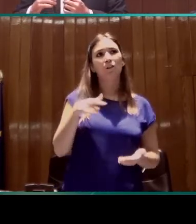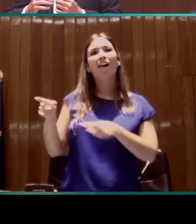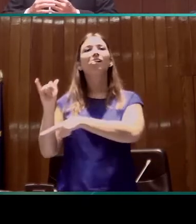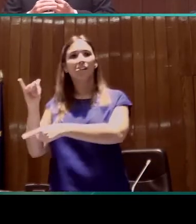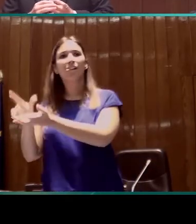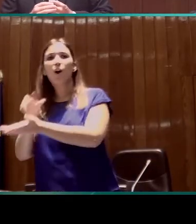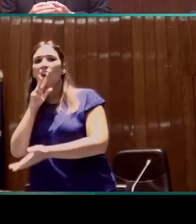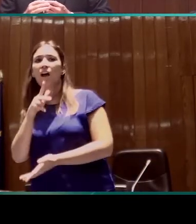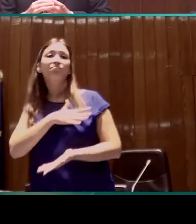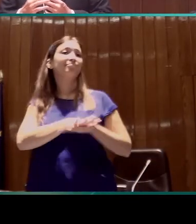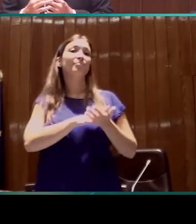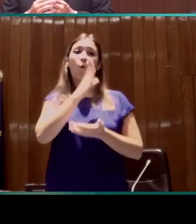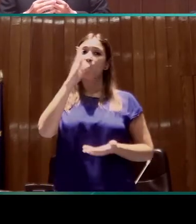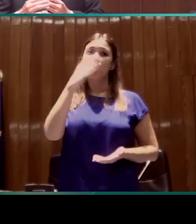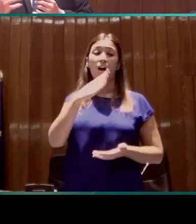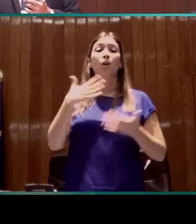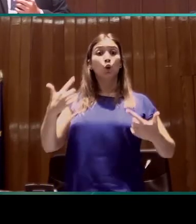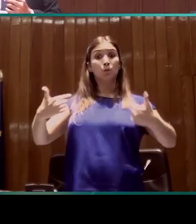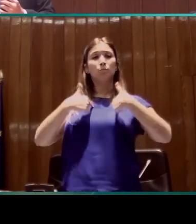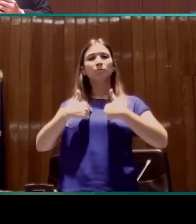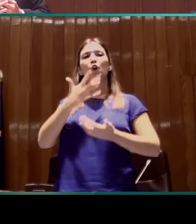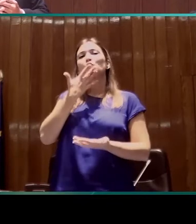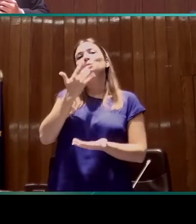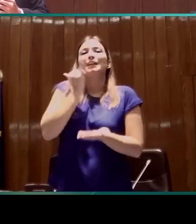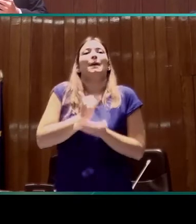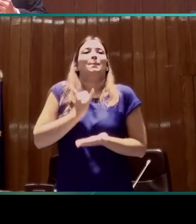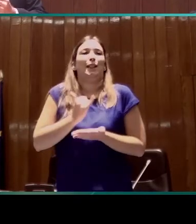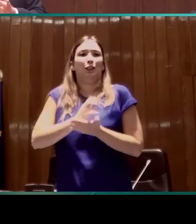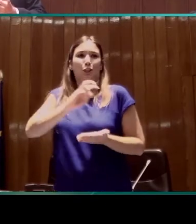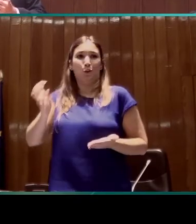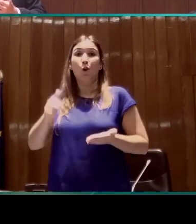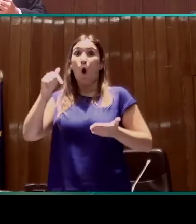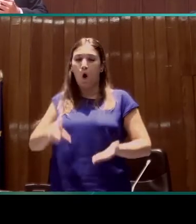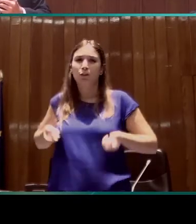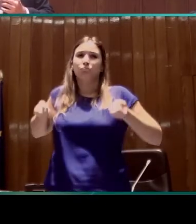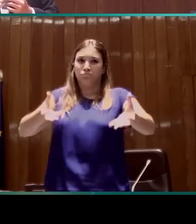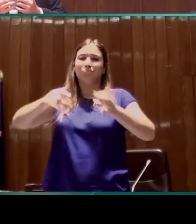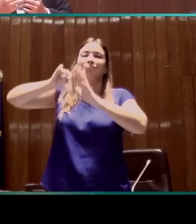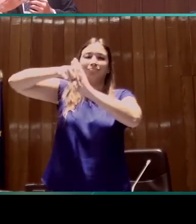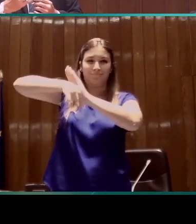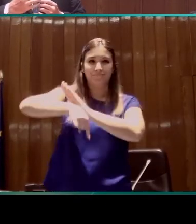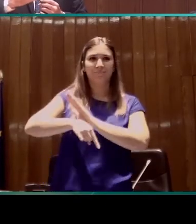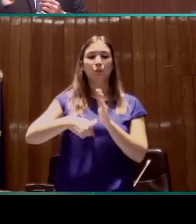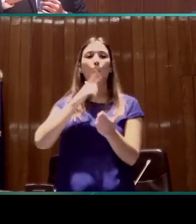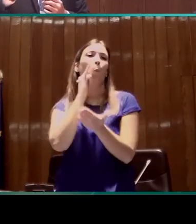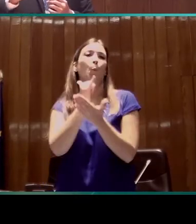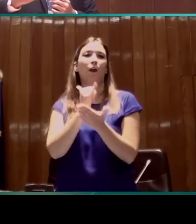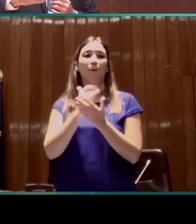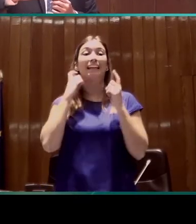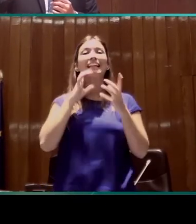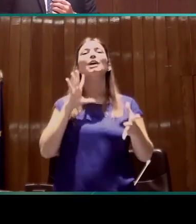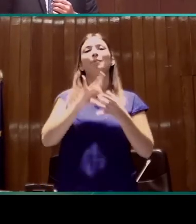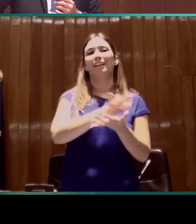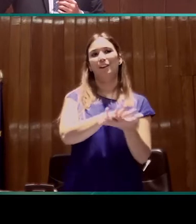hecho ha sido una serie de experimentos que ahora les voy a desgranar, en donde intentamos entender